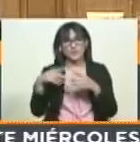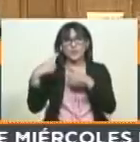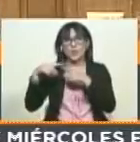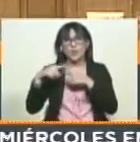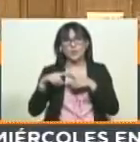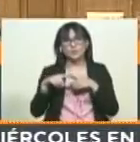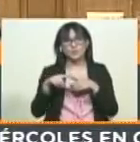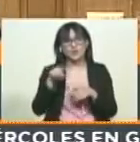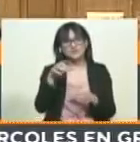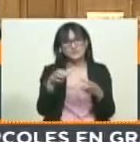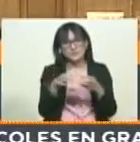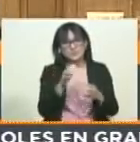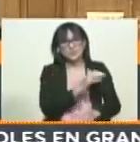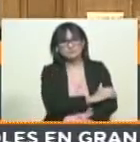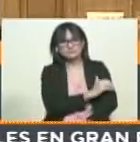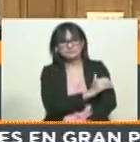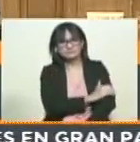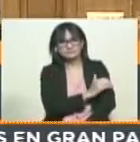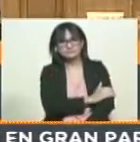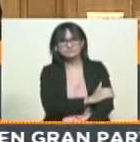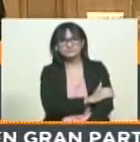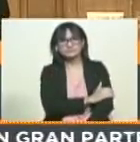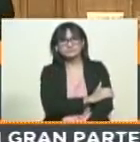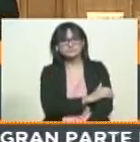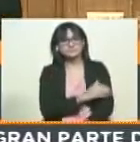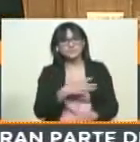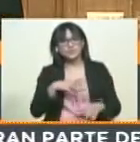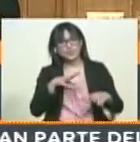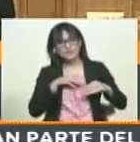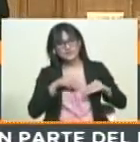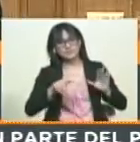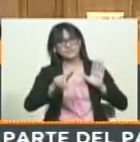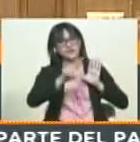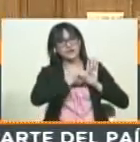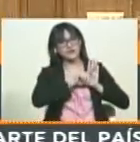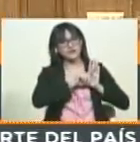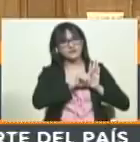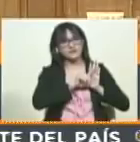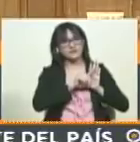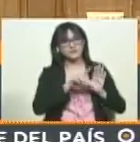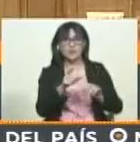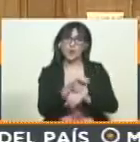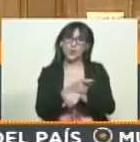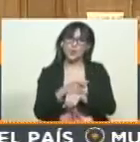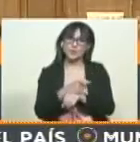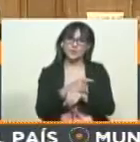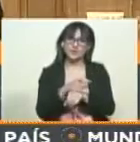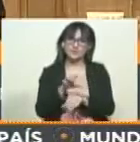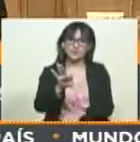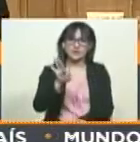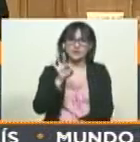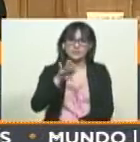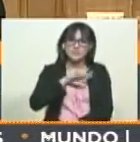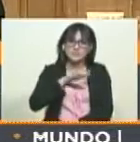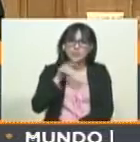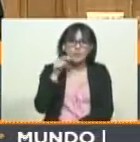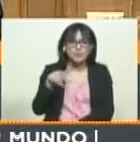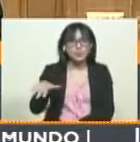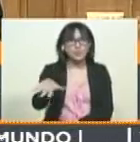esa derecha que no es capaz de reconocer la legitimidad de un gobierno elegido por su